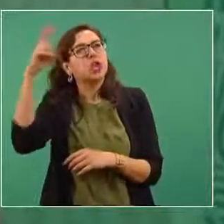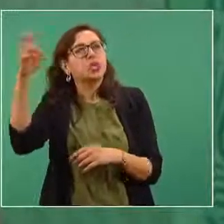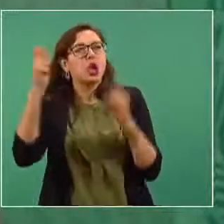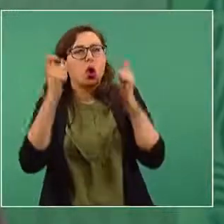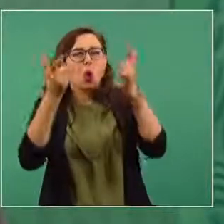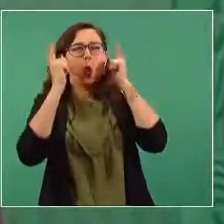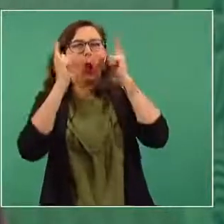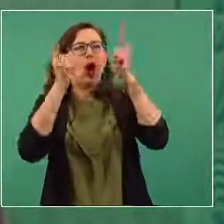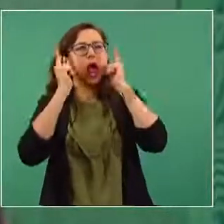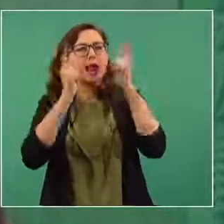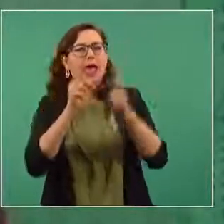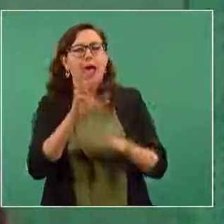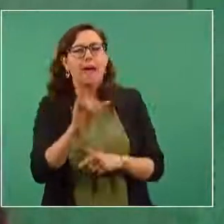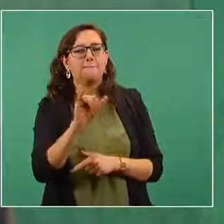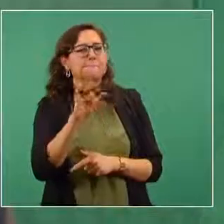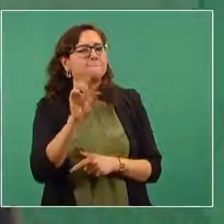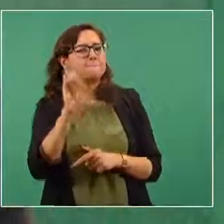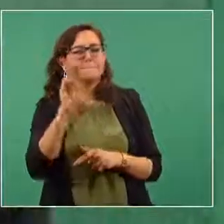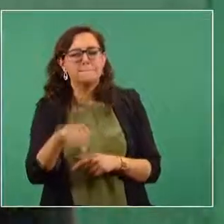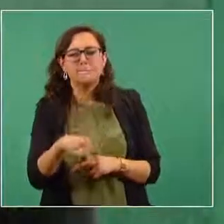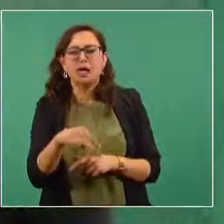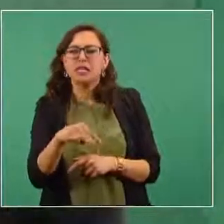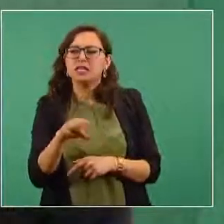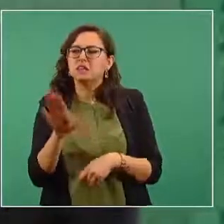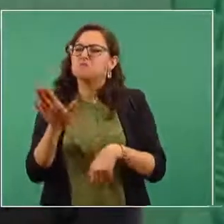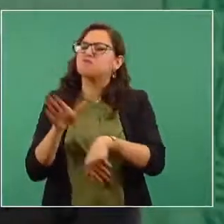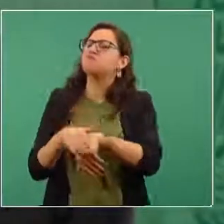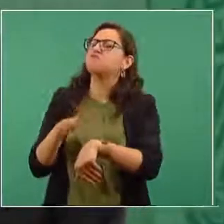oiga, presidente, ¿por qué